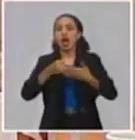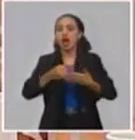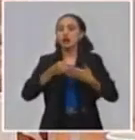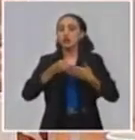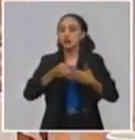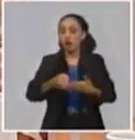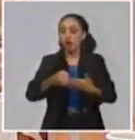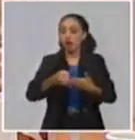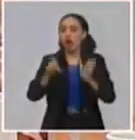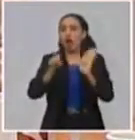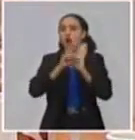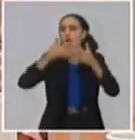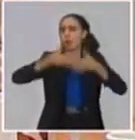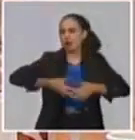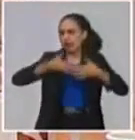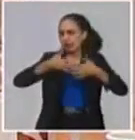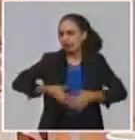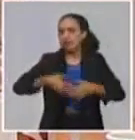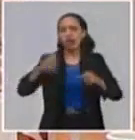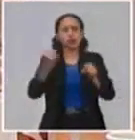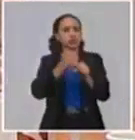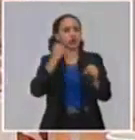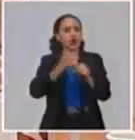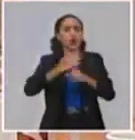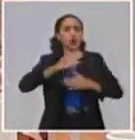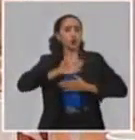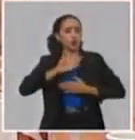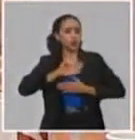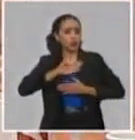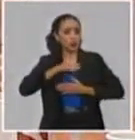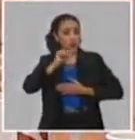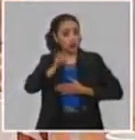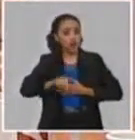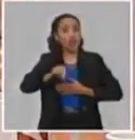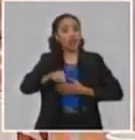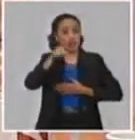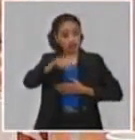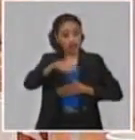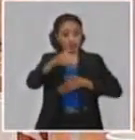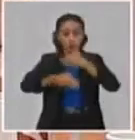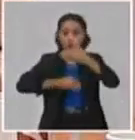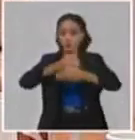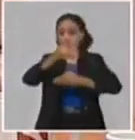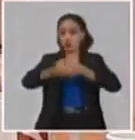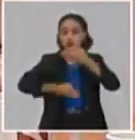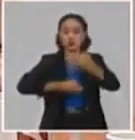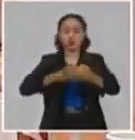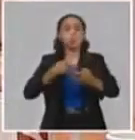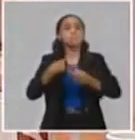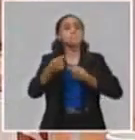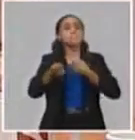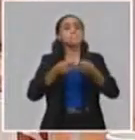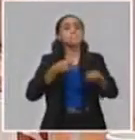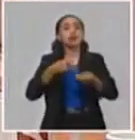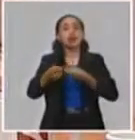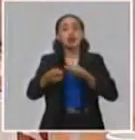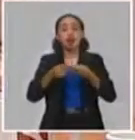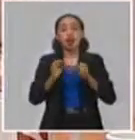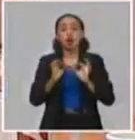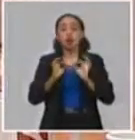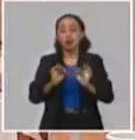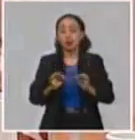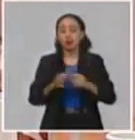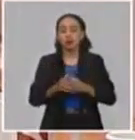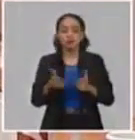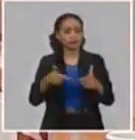a las cooperativas, a los trabajadores por cuenta propia en este proceso. El mercado mayorista, que después